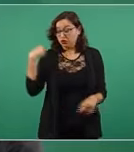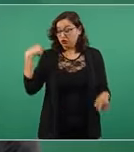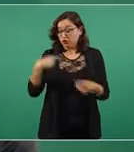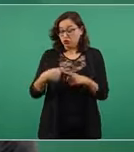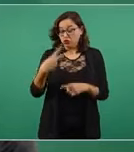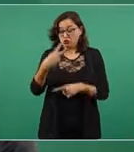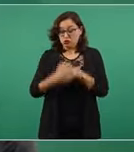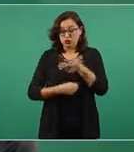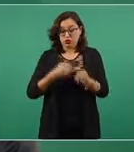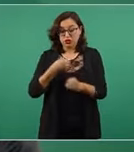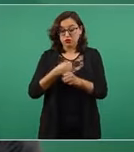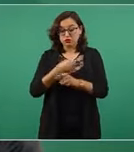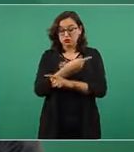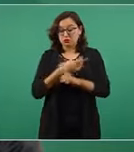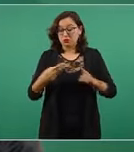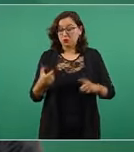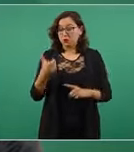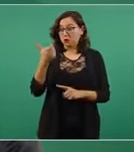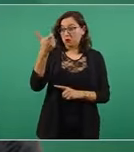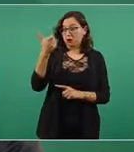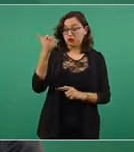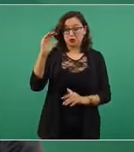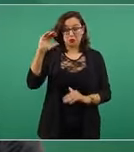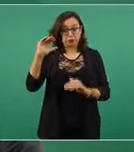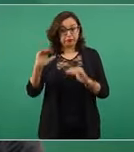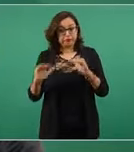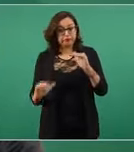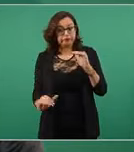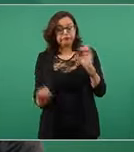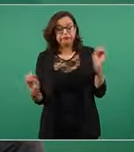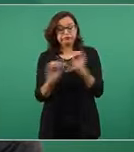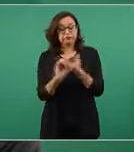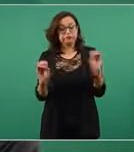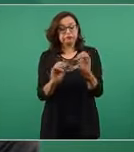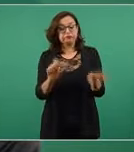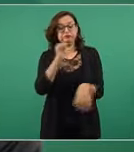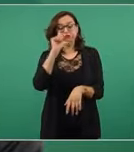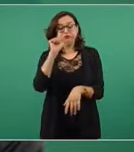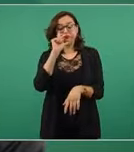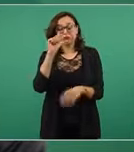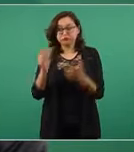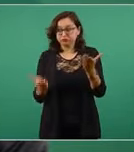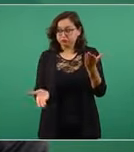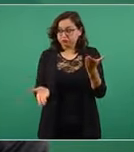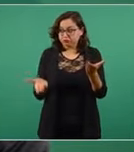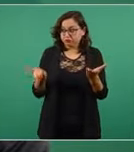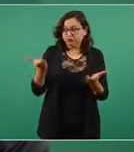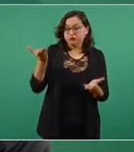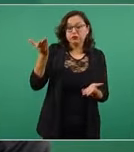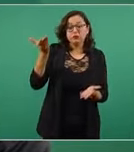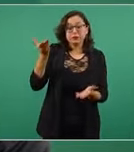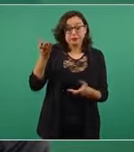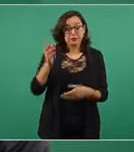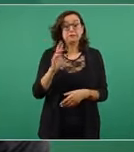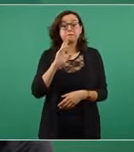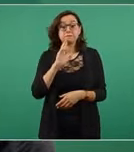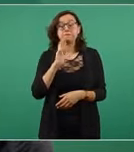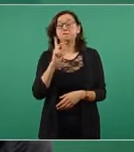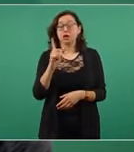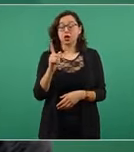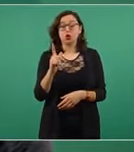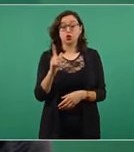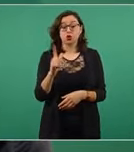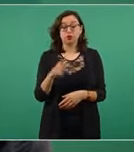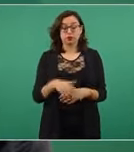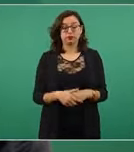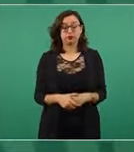Porque ahora no ha habido en 2 años y medio. Incluso el peso se ha